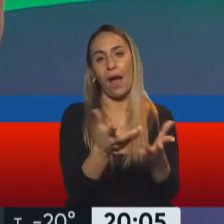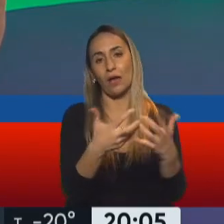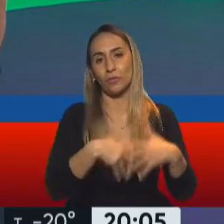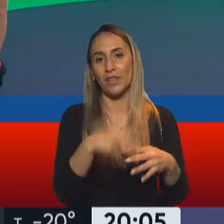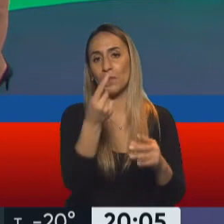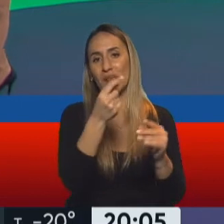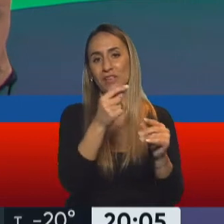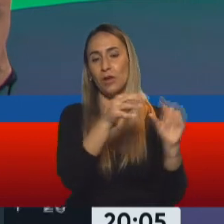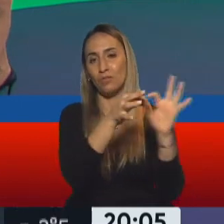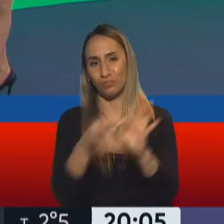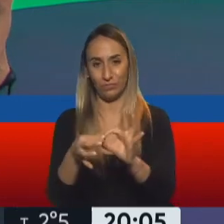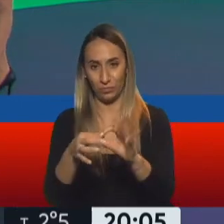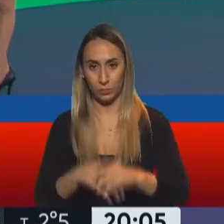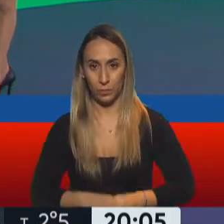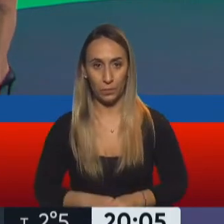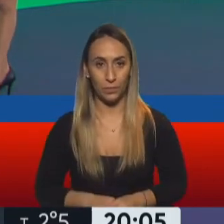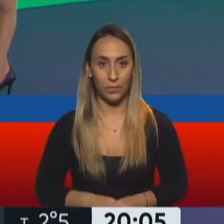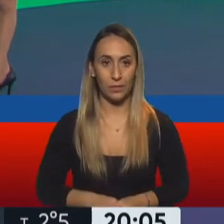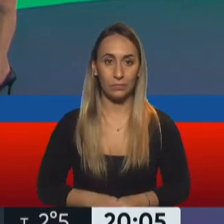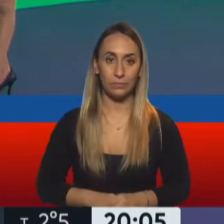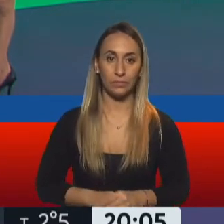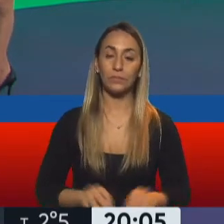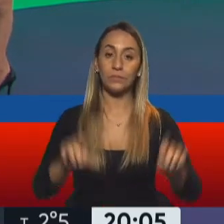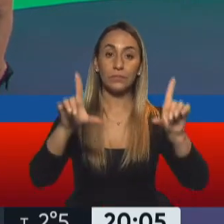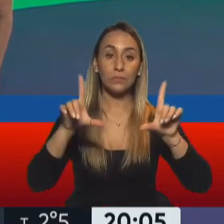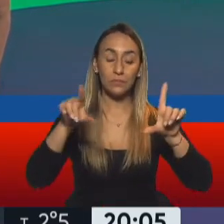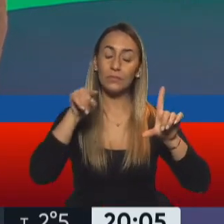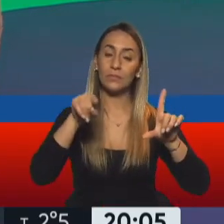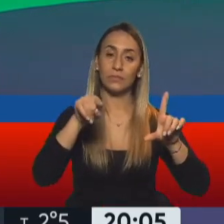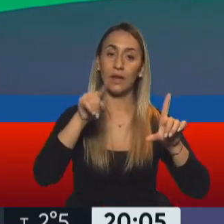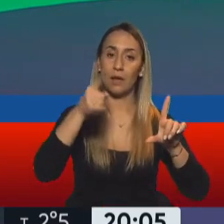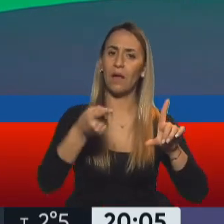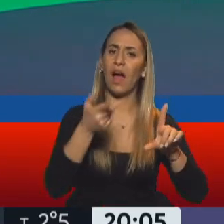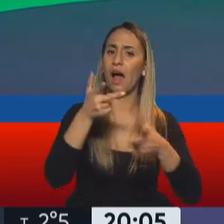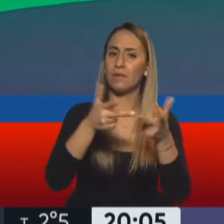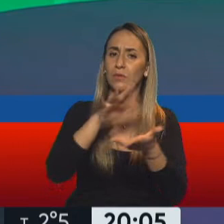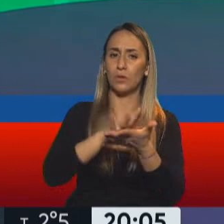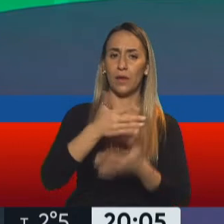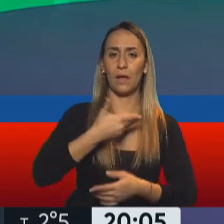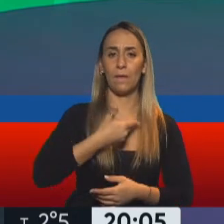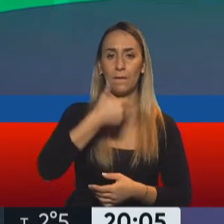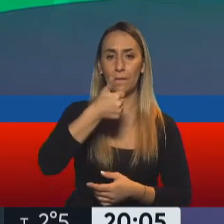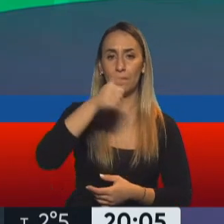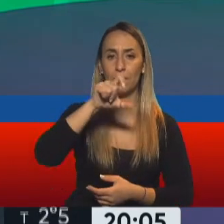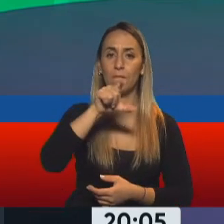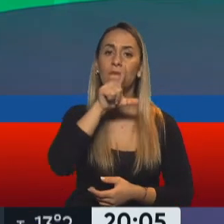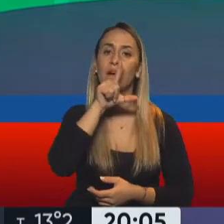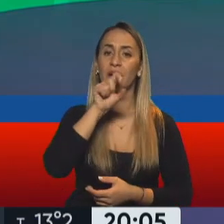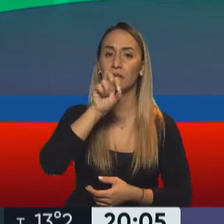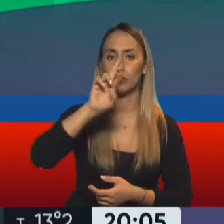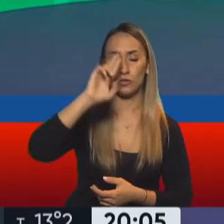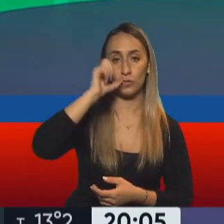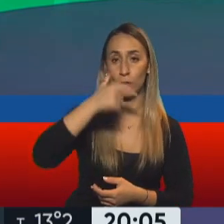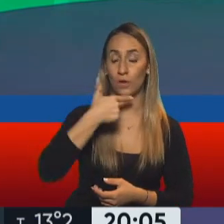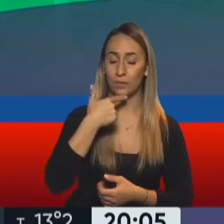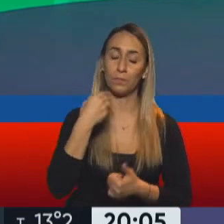sí. Continuamos desarrollando entonces a través de la placa el tema. Cuando hablamos de factores, les decía, estacionalidad por un lado, también el tema